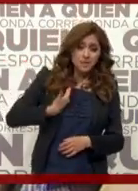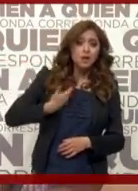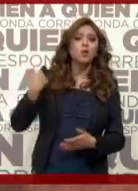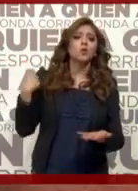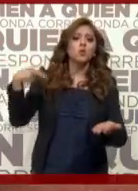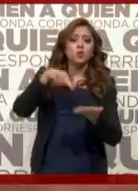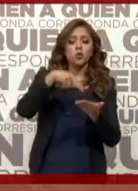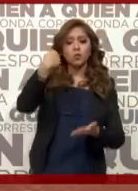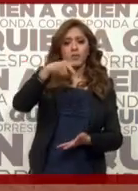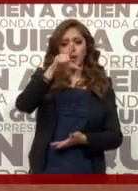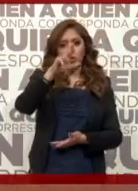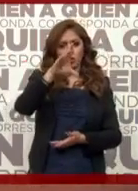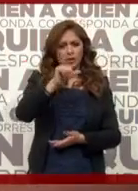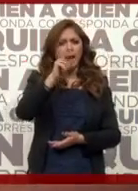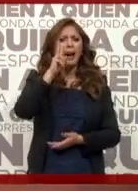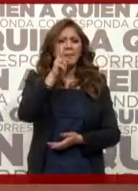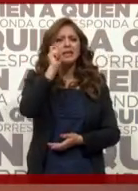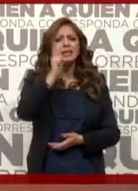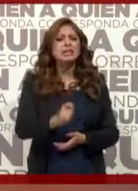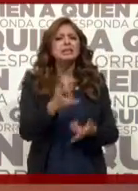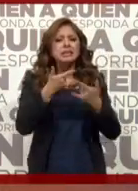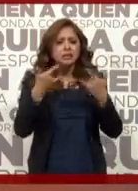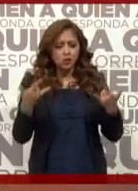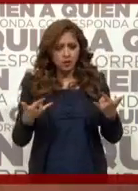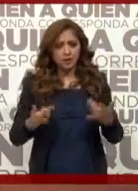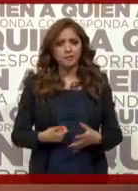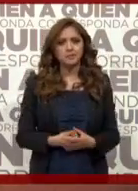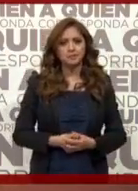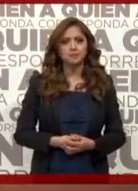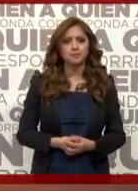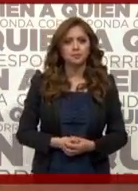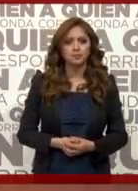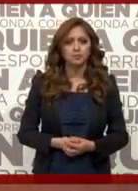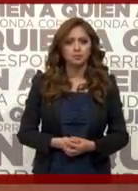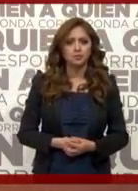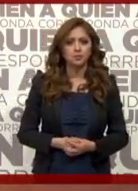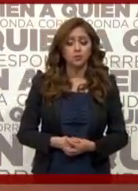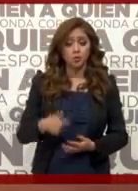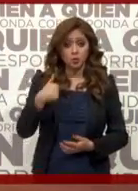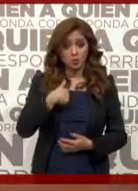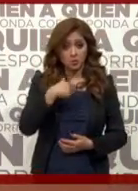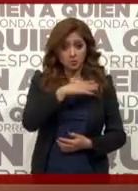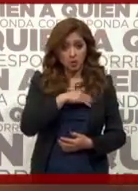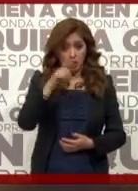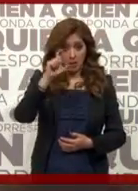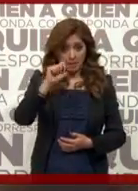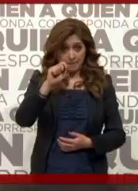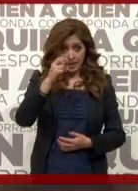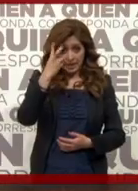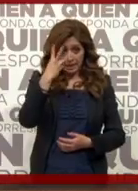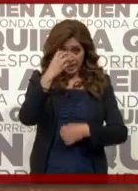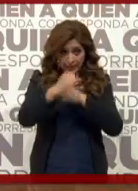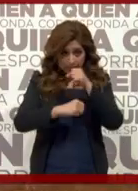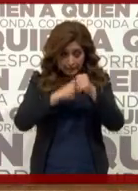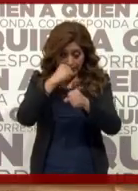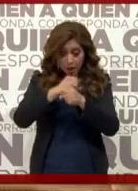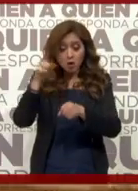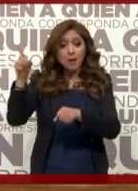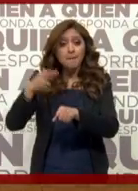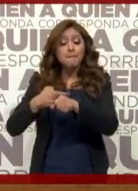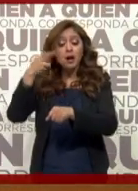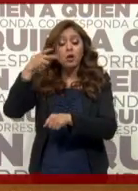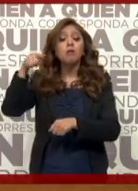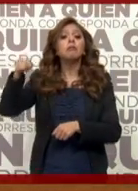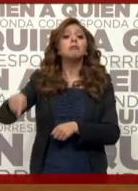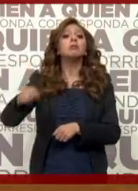del Carmen, con el fin de conocer su situación. Tengo un hijo de 23 años, es el mayor de tres que tengo. Tiene un año que le